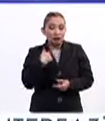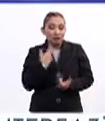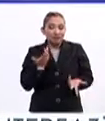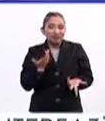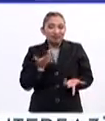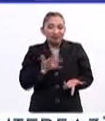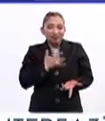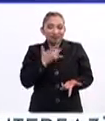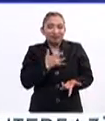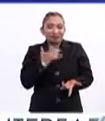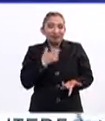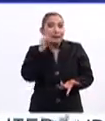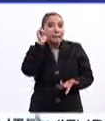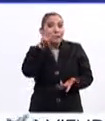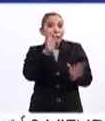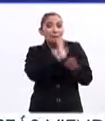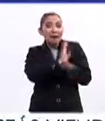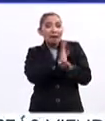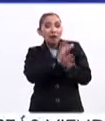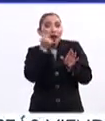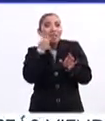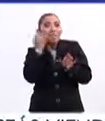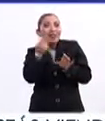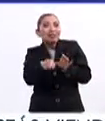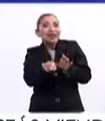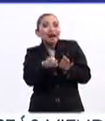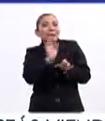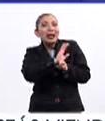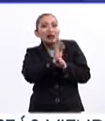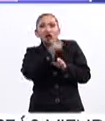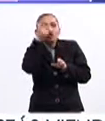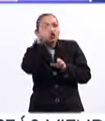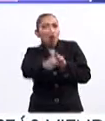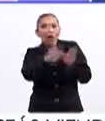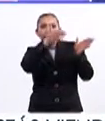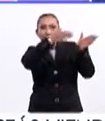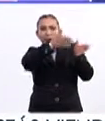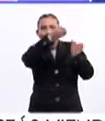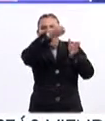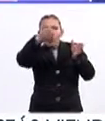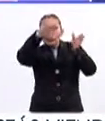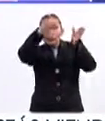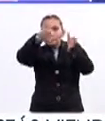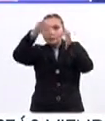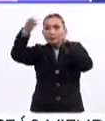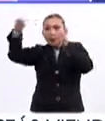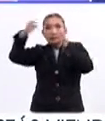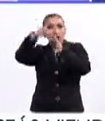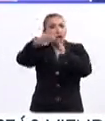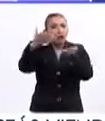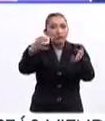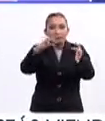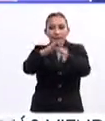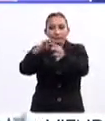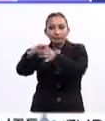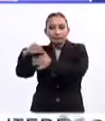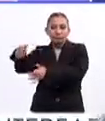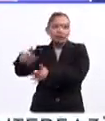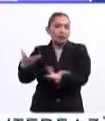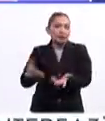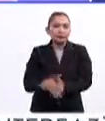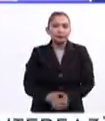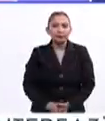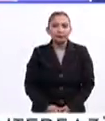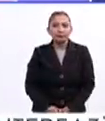como... Entonces era por sí mismo la película. Claro. Y es eso, la peli solita debe decir y debe ser, hay que dejar que también ella